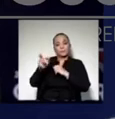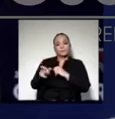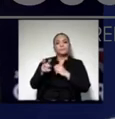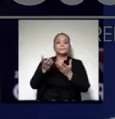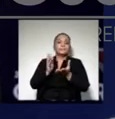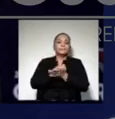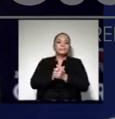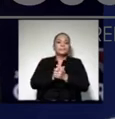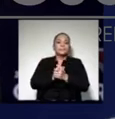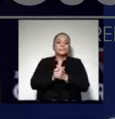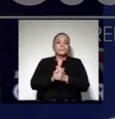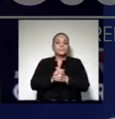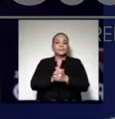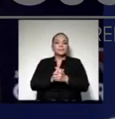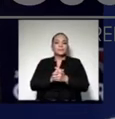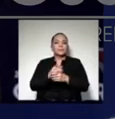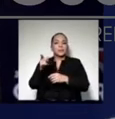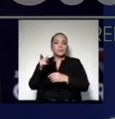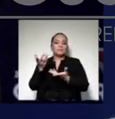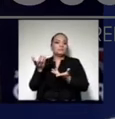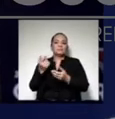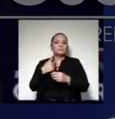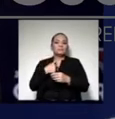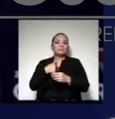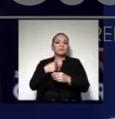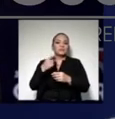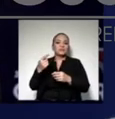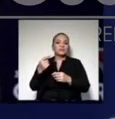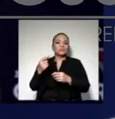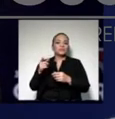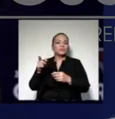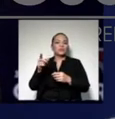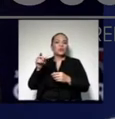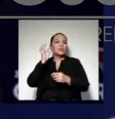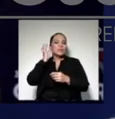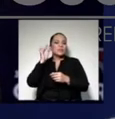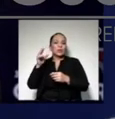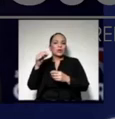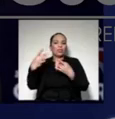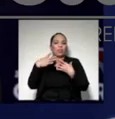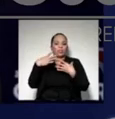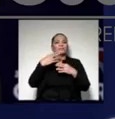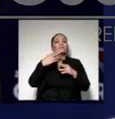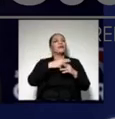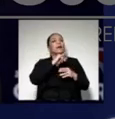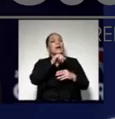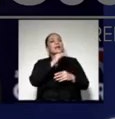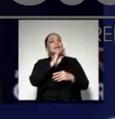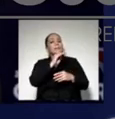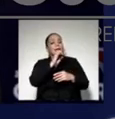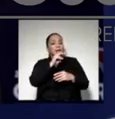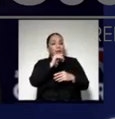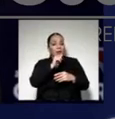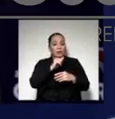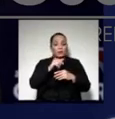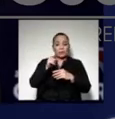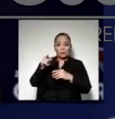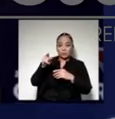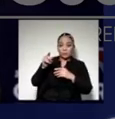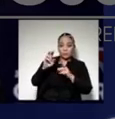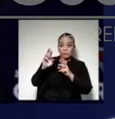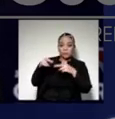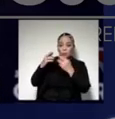bueno, yo no soy del agrado de ella y ¿quién pues, es ella? Jimena se llama. Ahí hubo una reunión en el colegio, yo